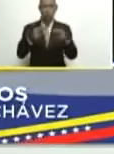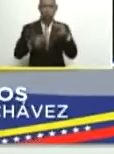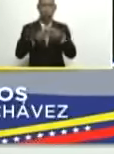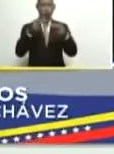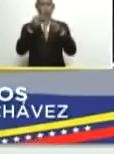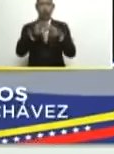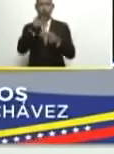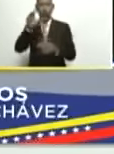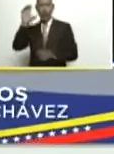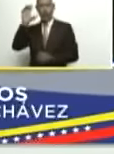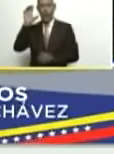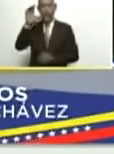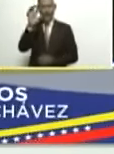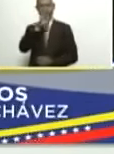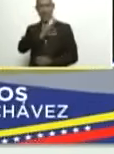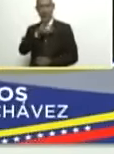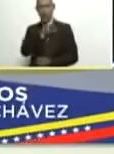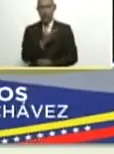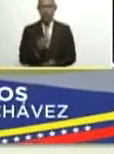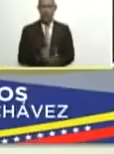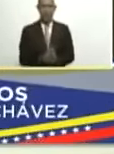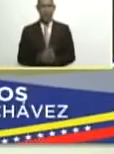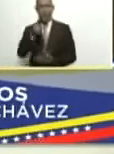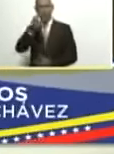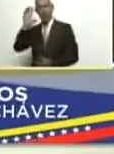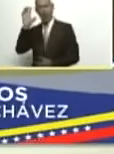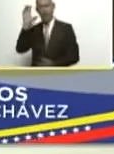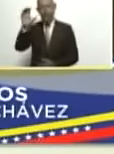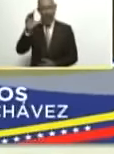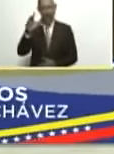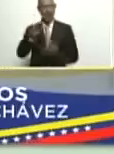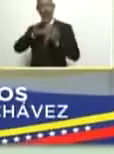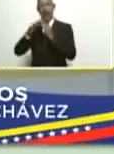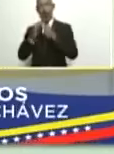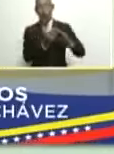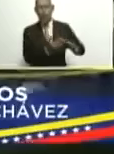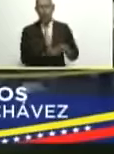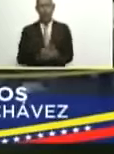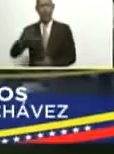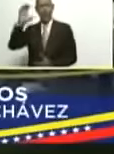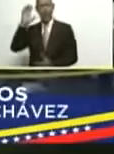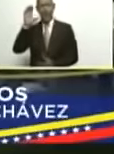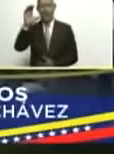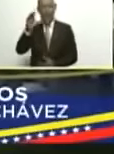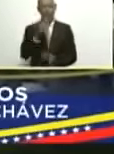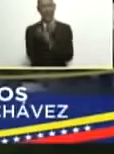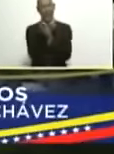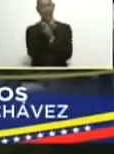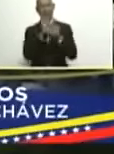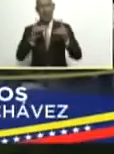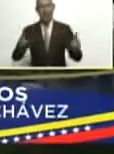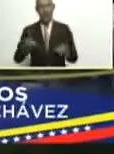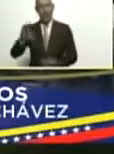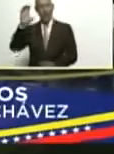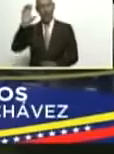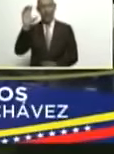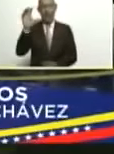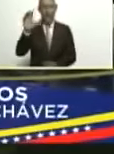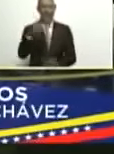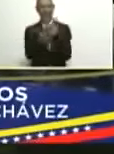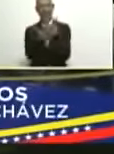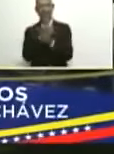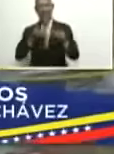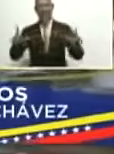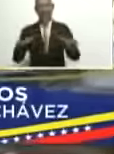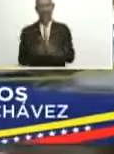de una patria socialista, de una patria comunera, de una patria democrática, de una patria